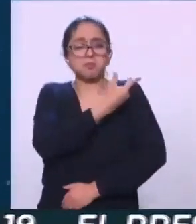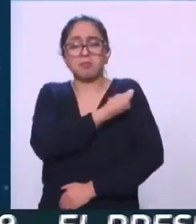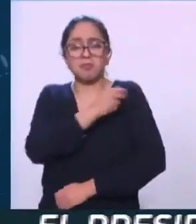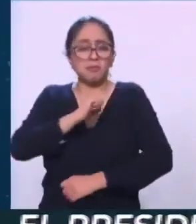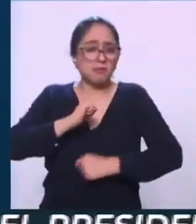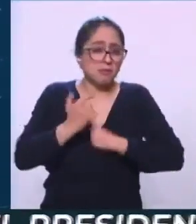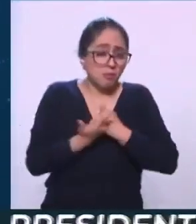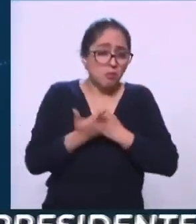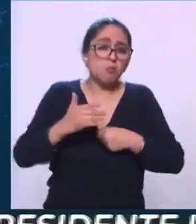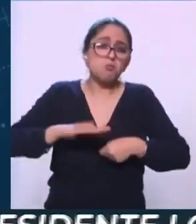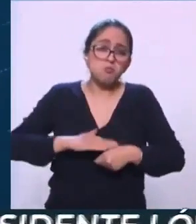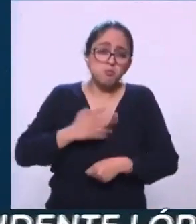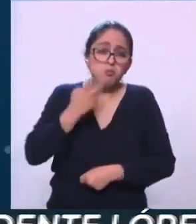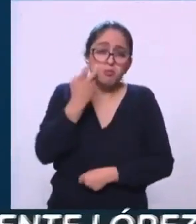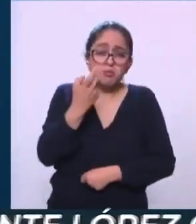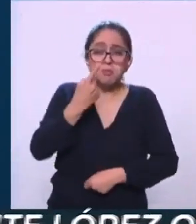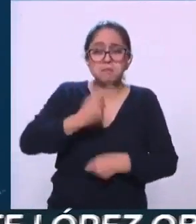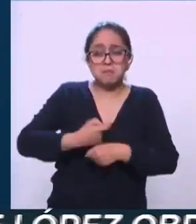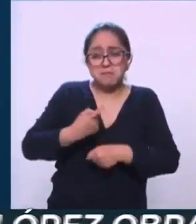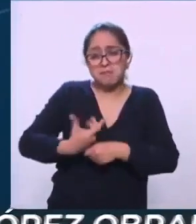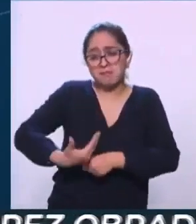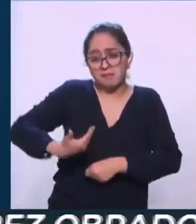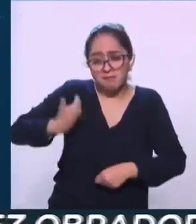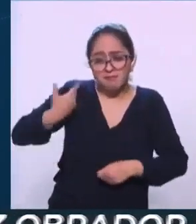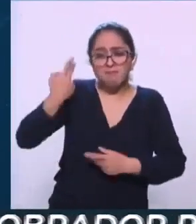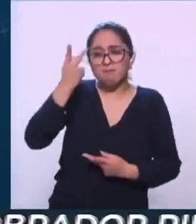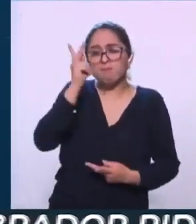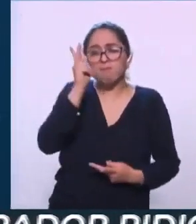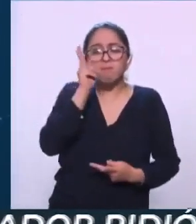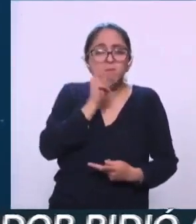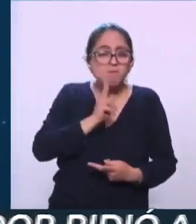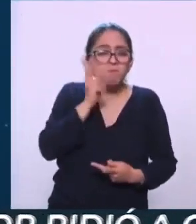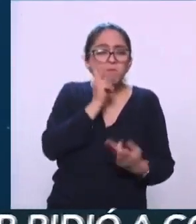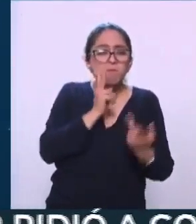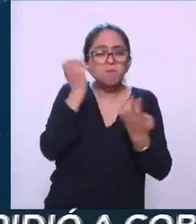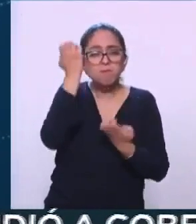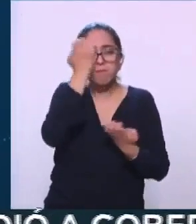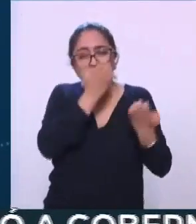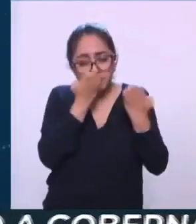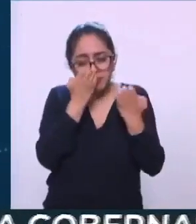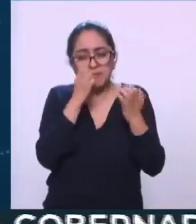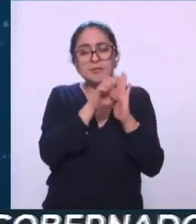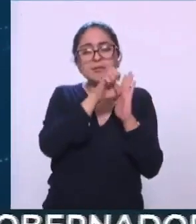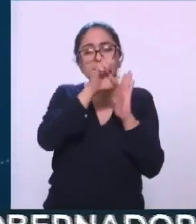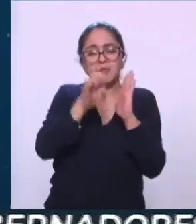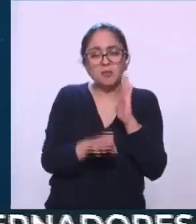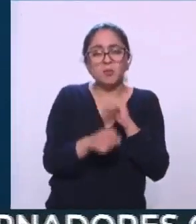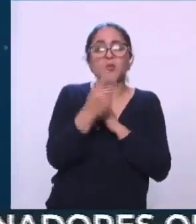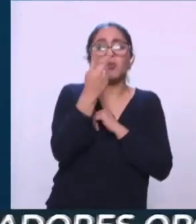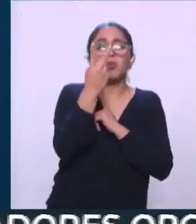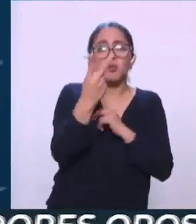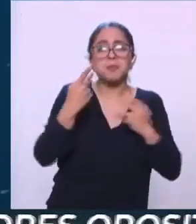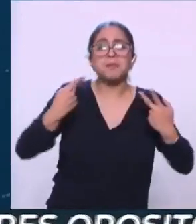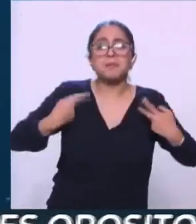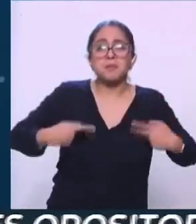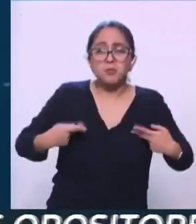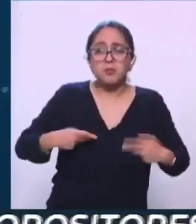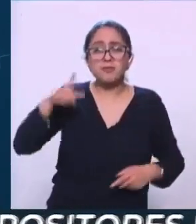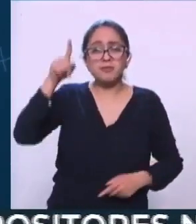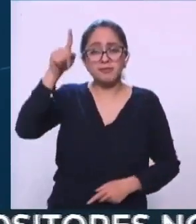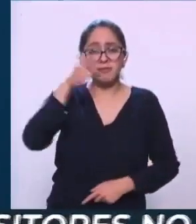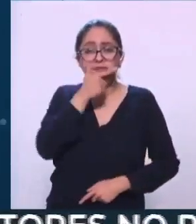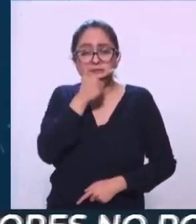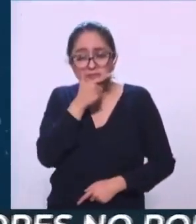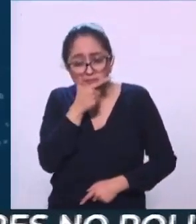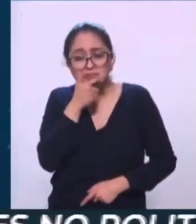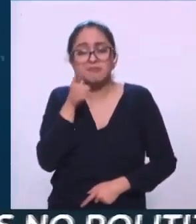precisamente existen las pruebas y de todos los medicamentos. Ahora que, por ejemplo, 2 personas en Inglaterra o en el Reino Unido salieron